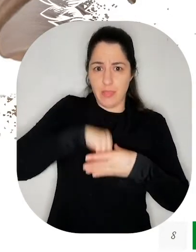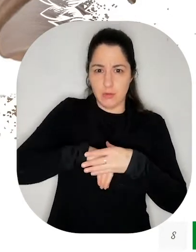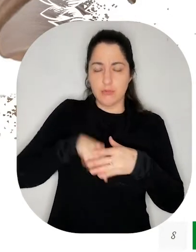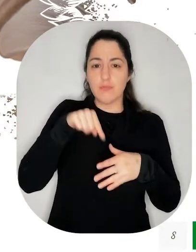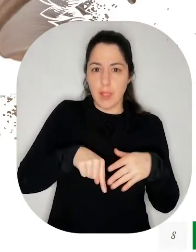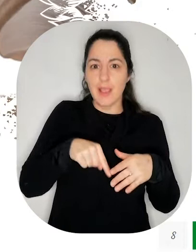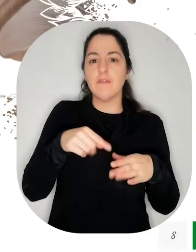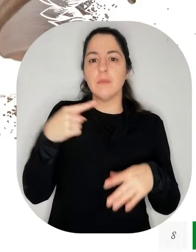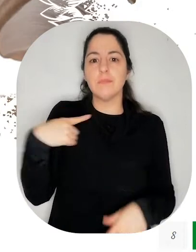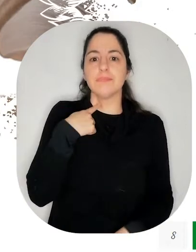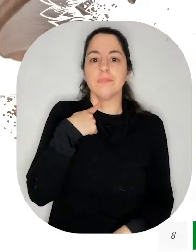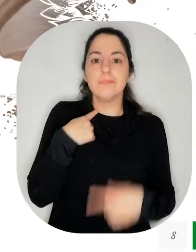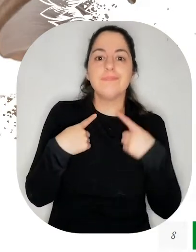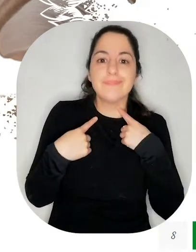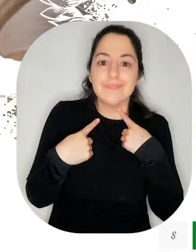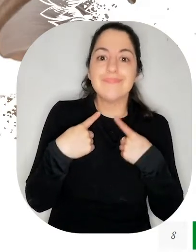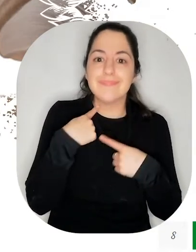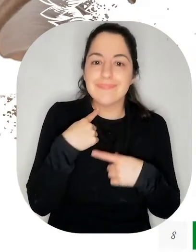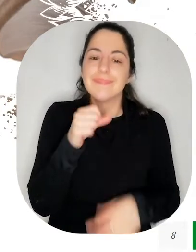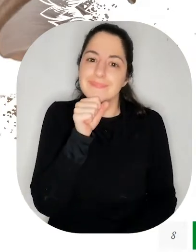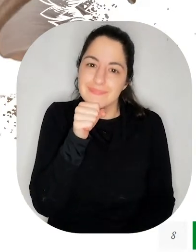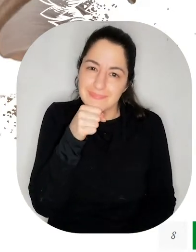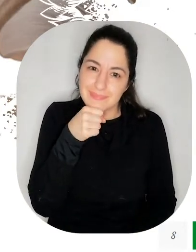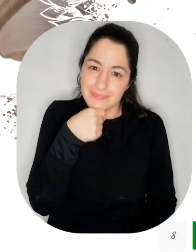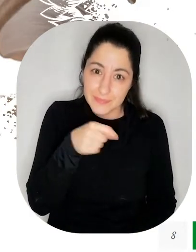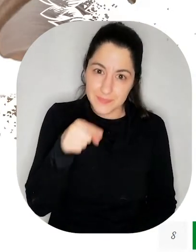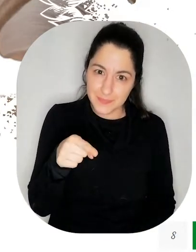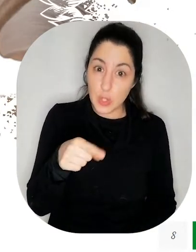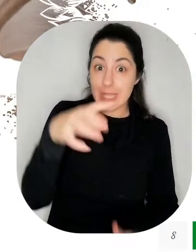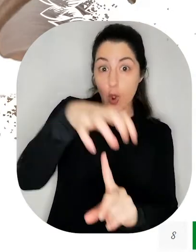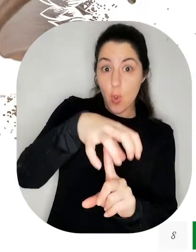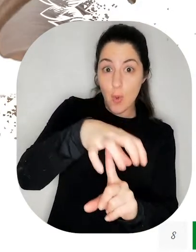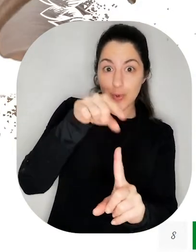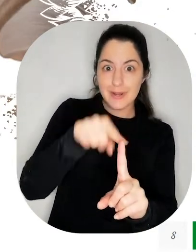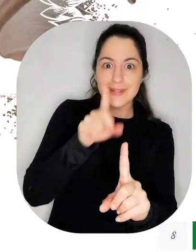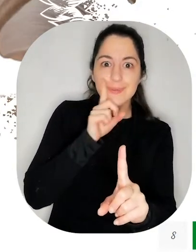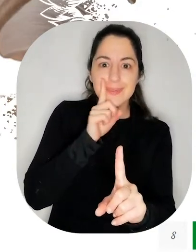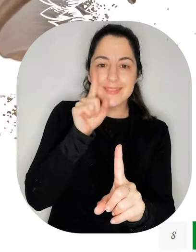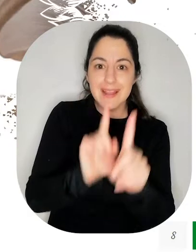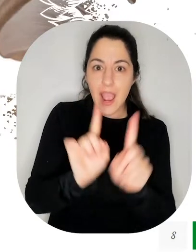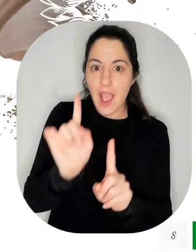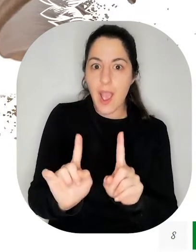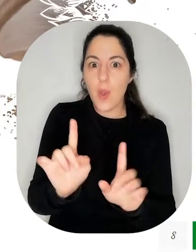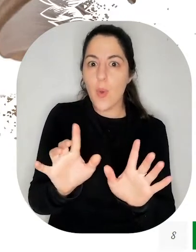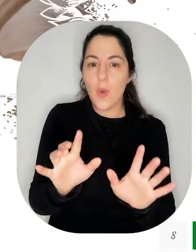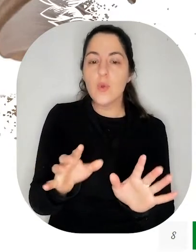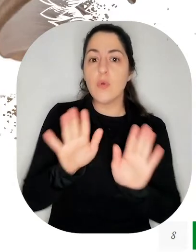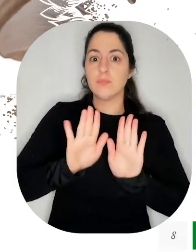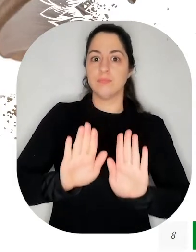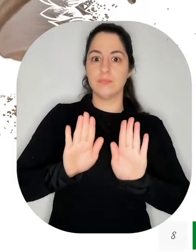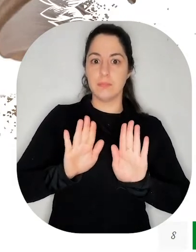van depositando y los hongos ostra tienen muchos elementos que